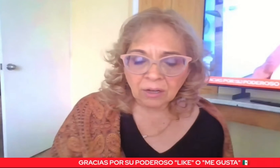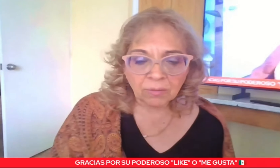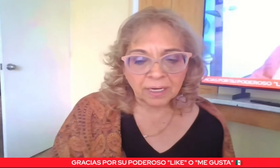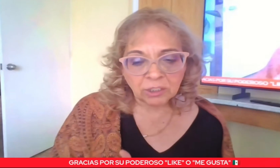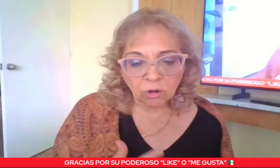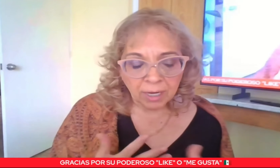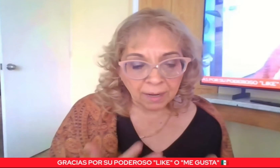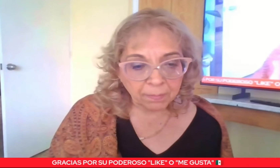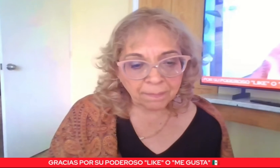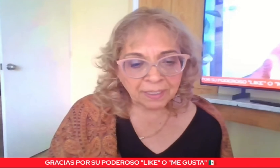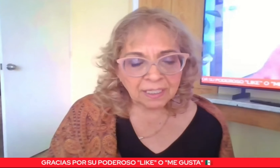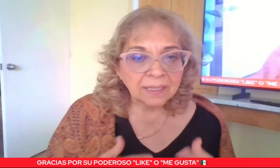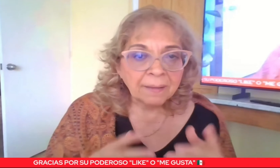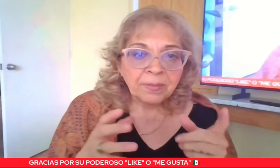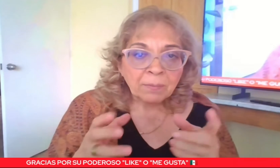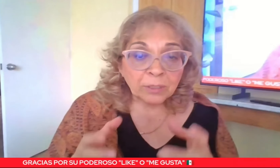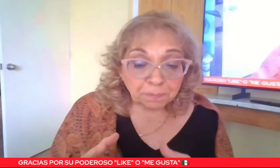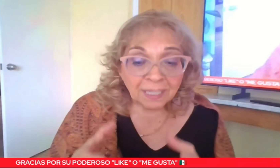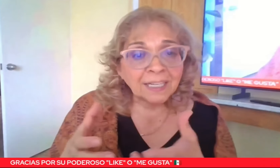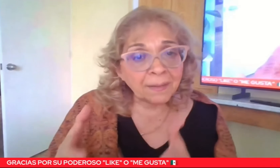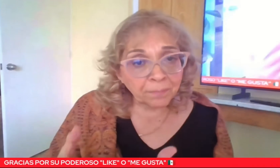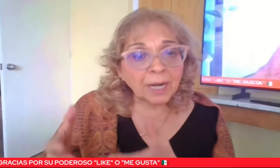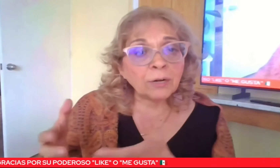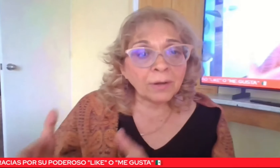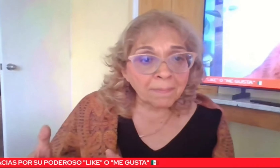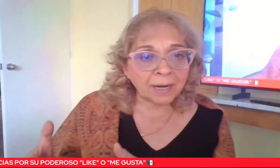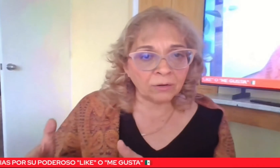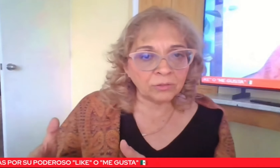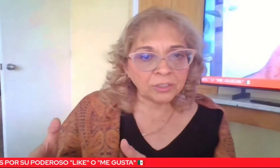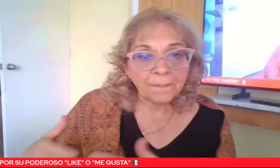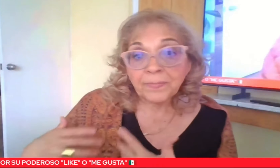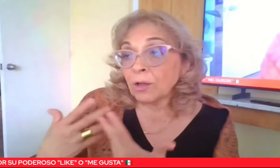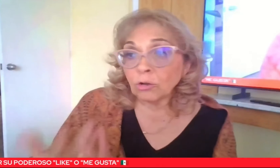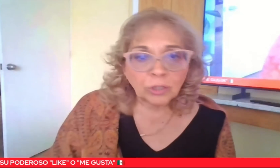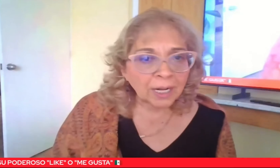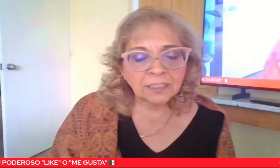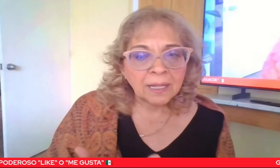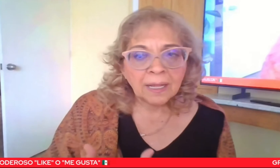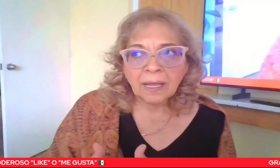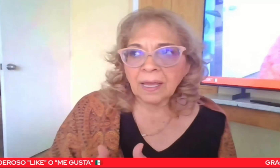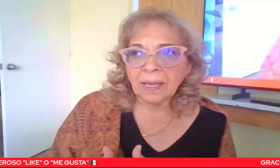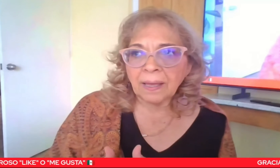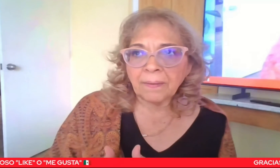de Gobernación, que la propia presidenta, pues piensen en ponerlo en manos de otras